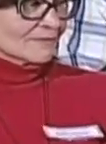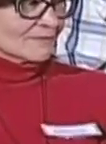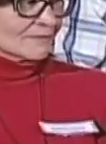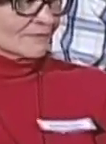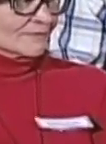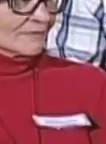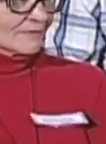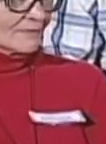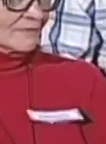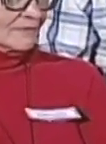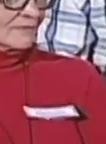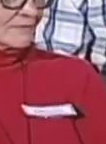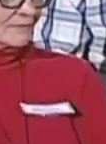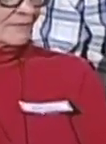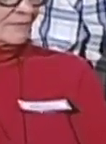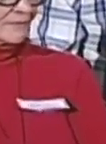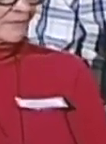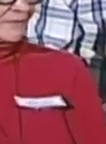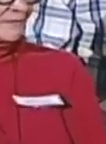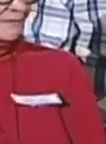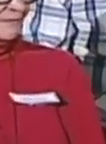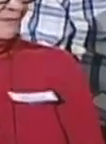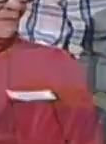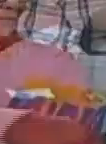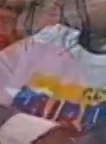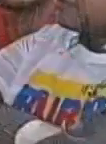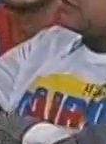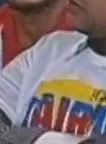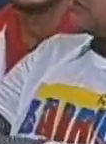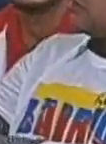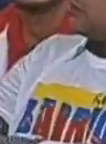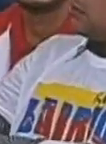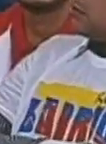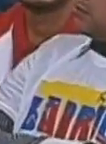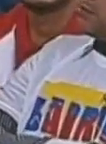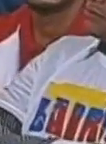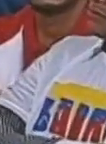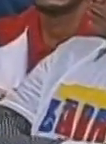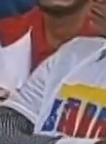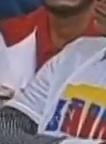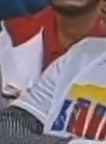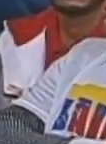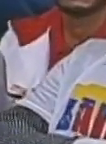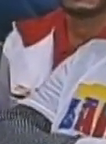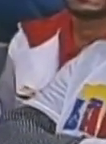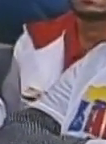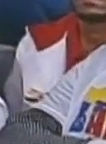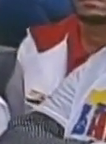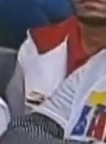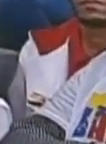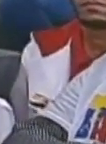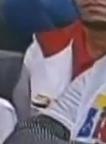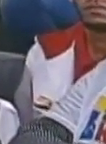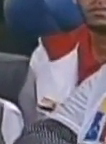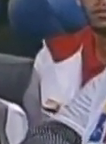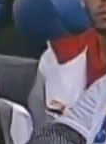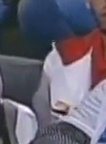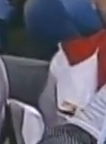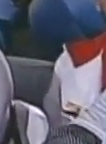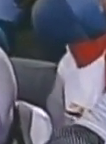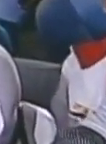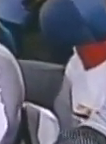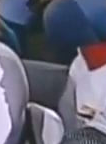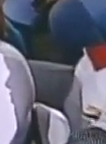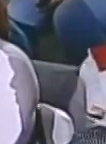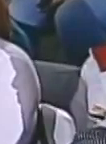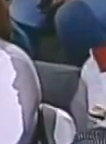los ambulatorios, miles de médicos y médicas de Cuba y de Venezuela. Fíjense ustedes,